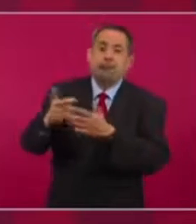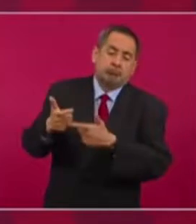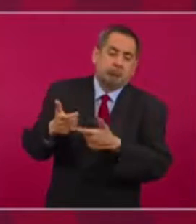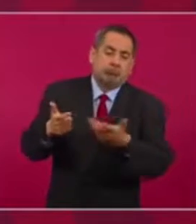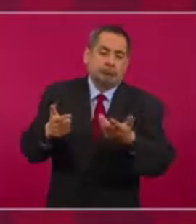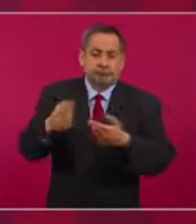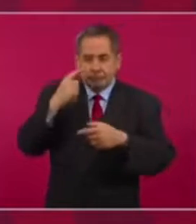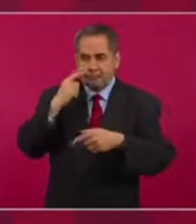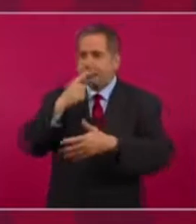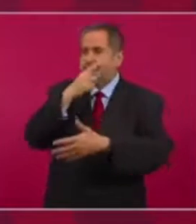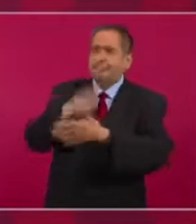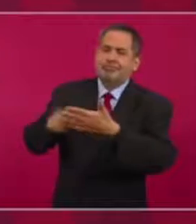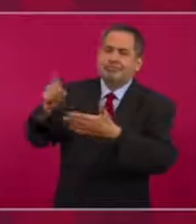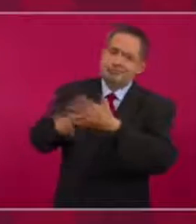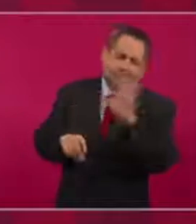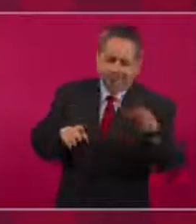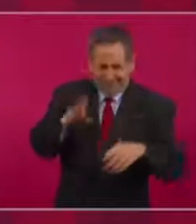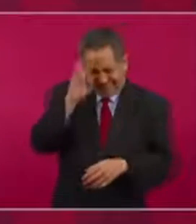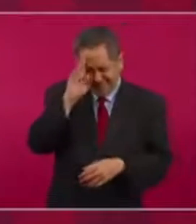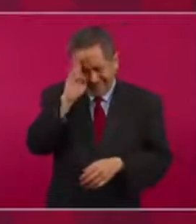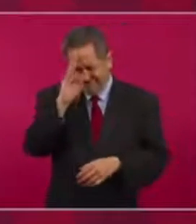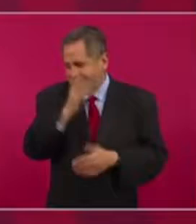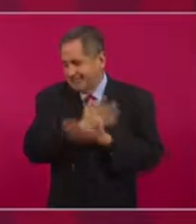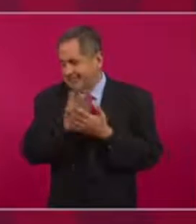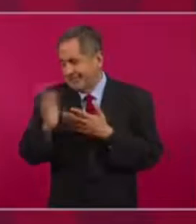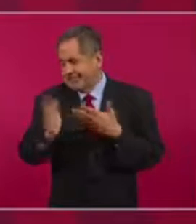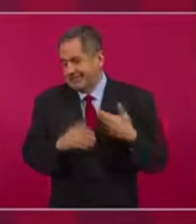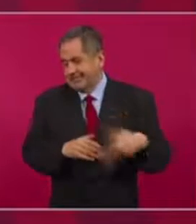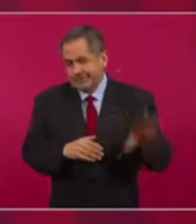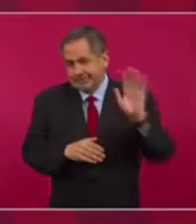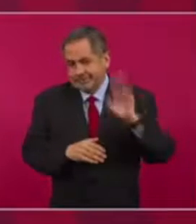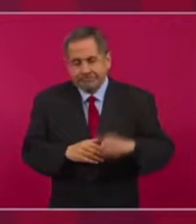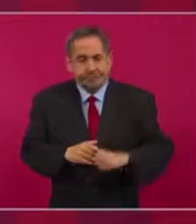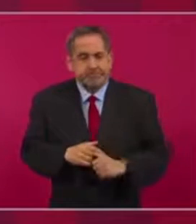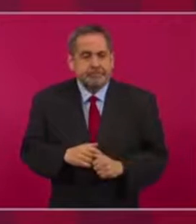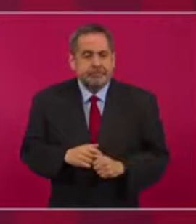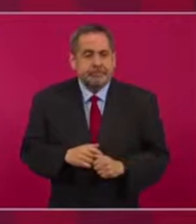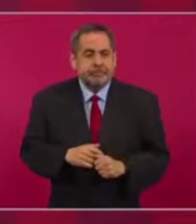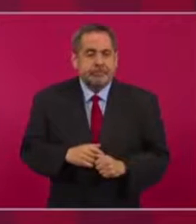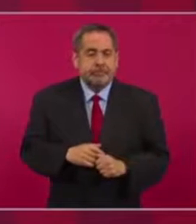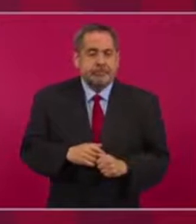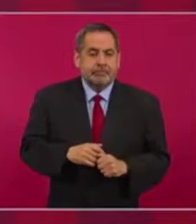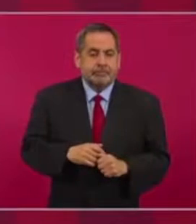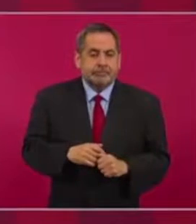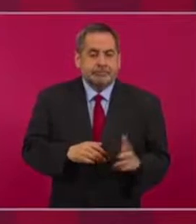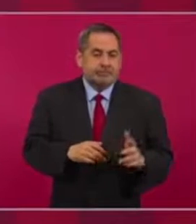la cancelación. Una exageración. Pero bueno,